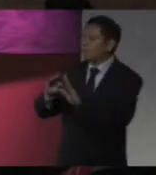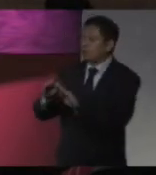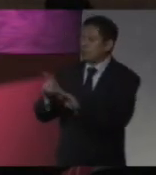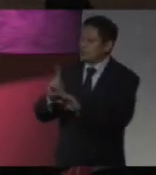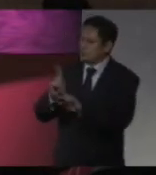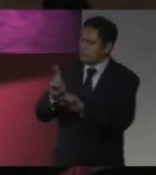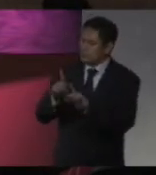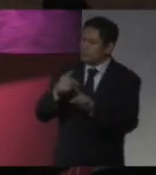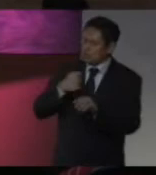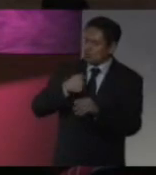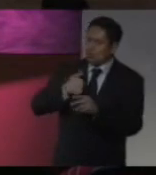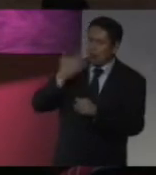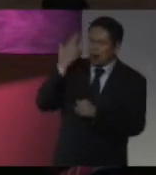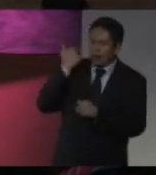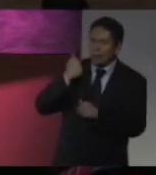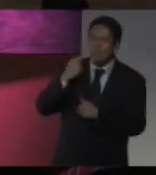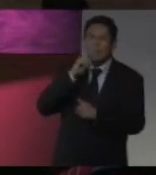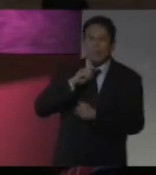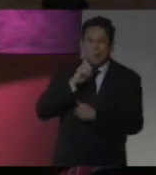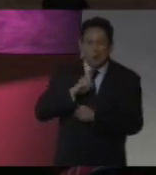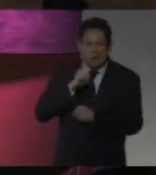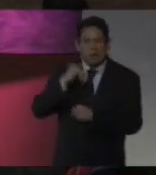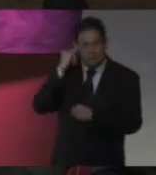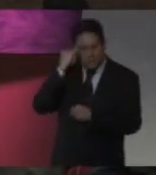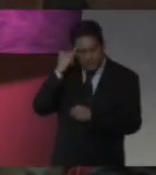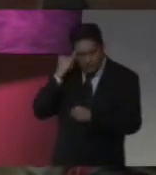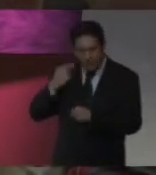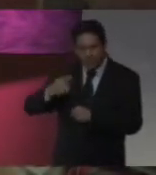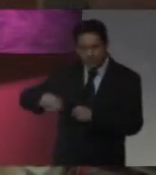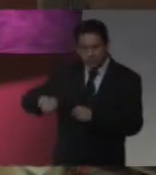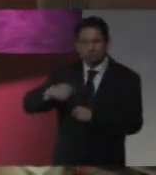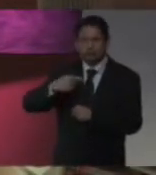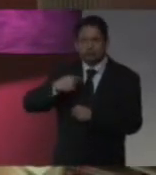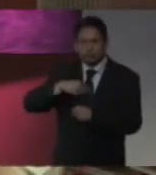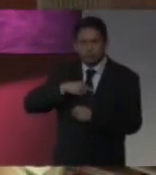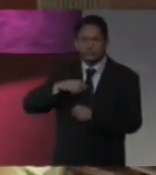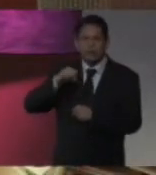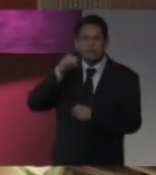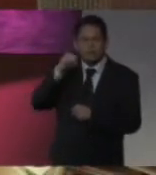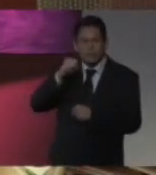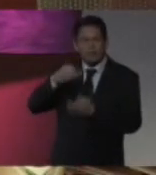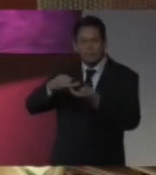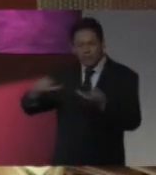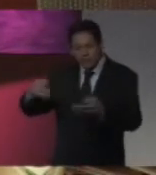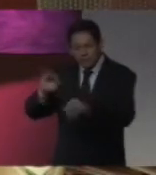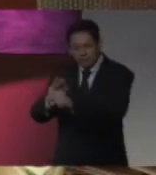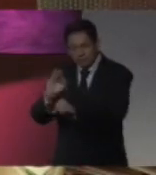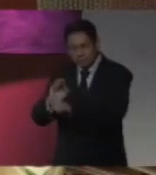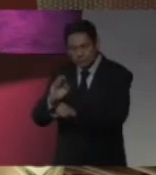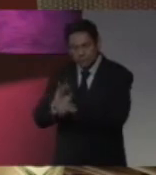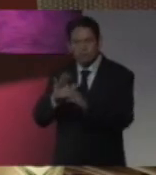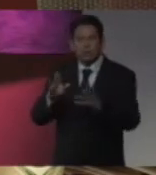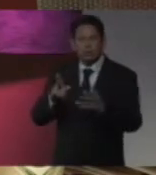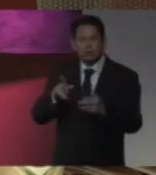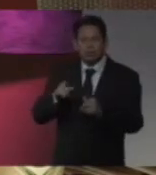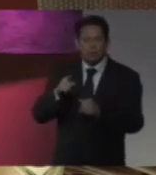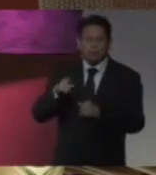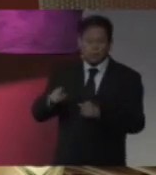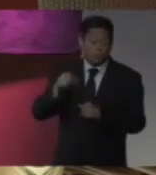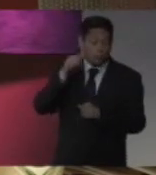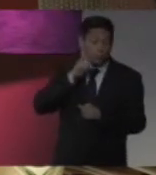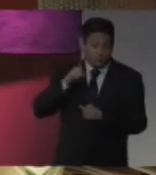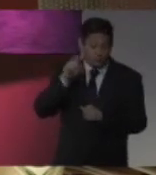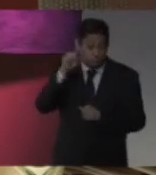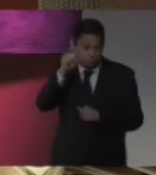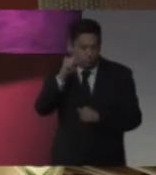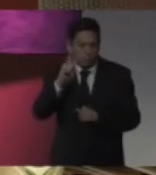vengo de una generación de mujeres indígenas que lucharon históricamente por defender la tierra, que no fueron feministas, no fueron, y